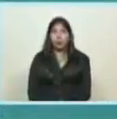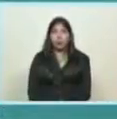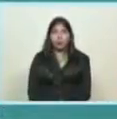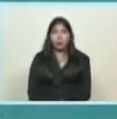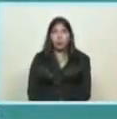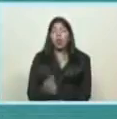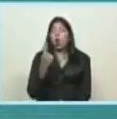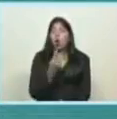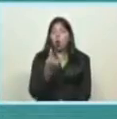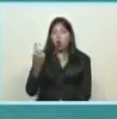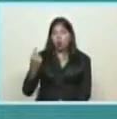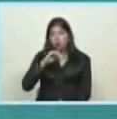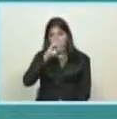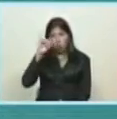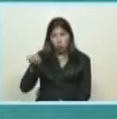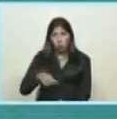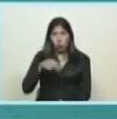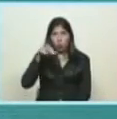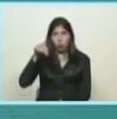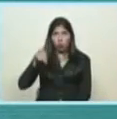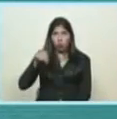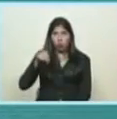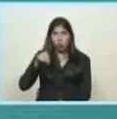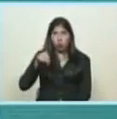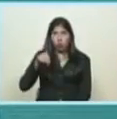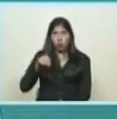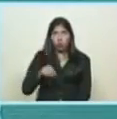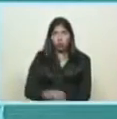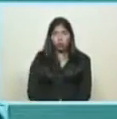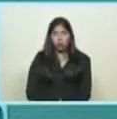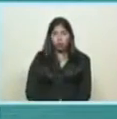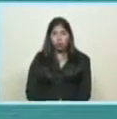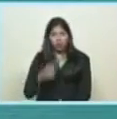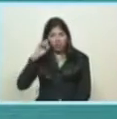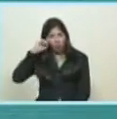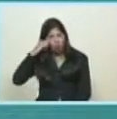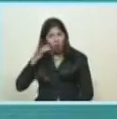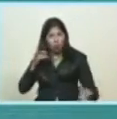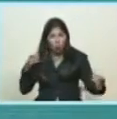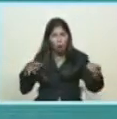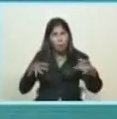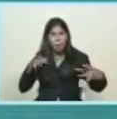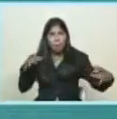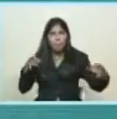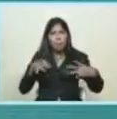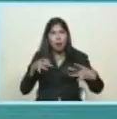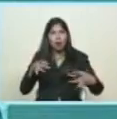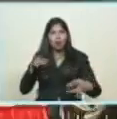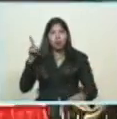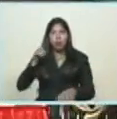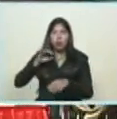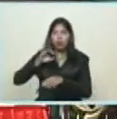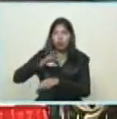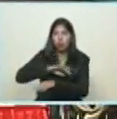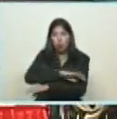Y el 11 de junio, en medio de la guarimba, ¿ustedes se acuerdan del encuentro del Poliedro de Caracas?